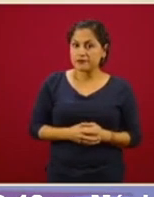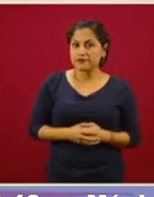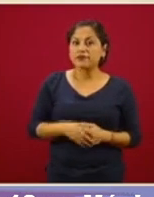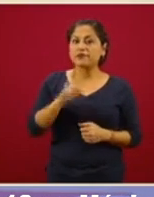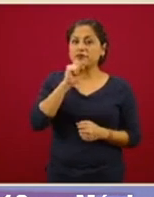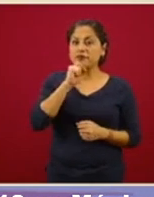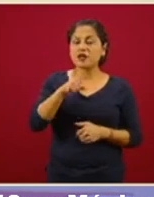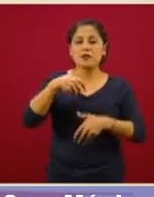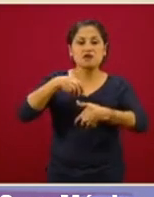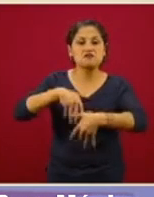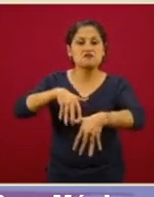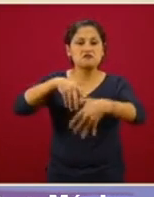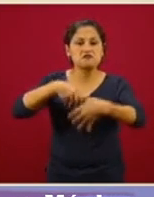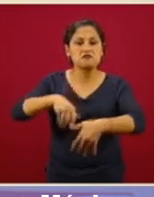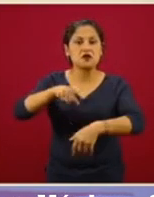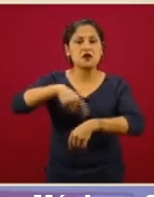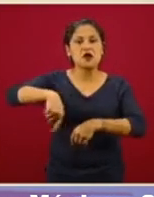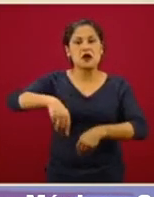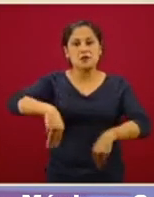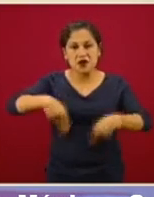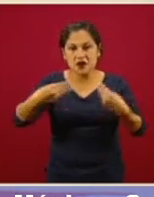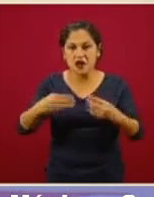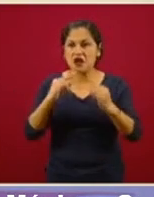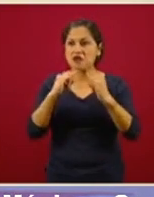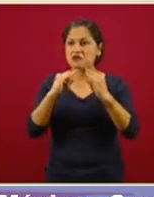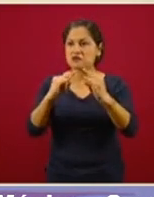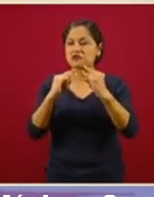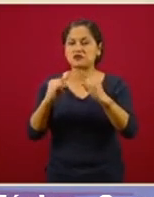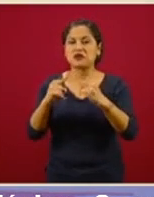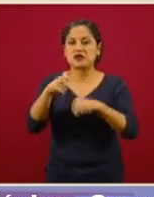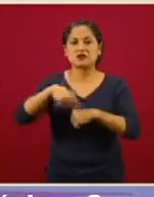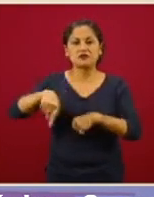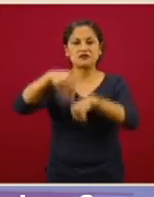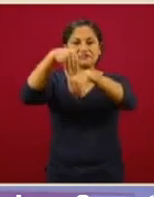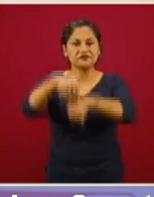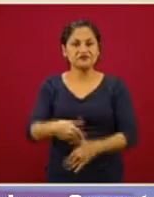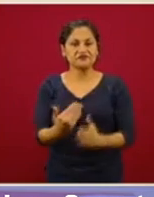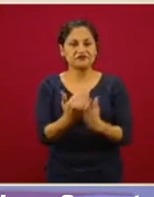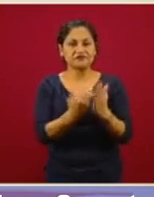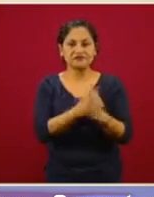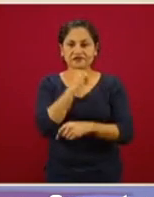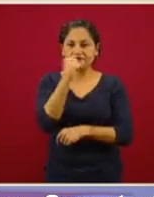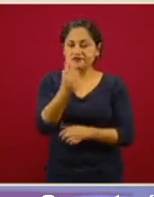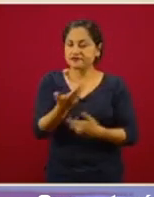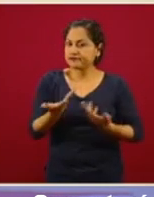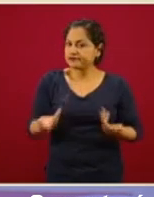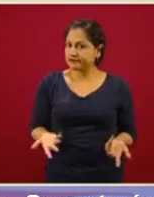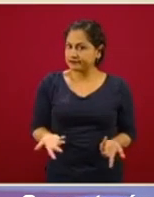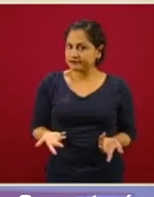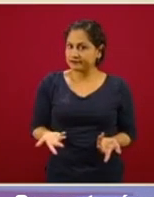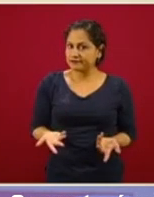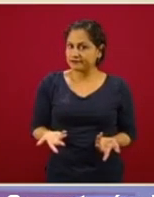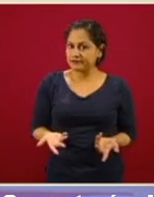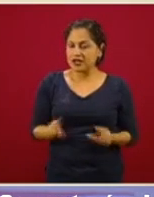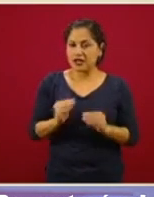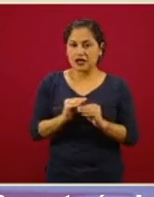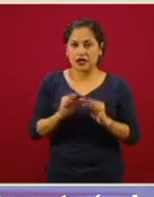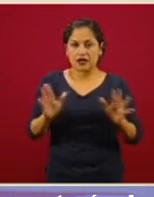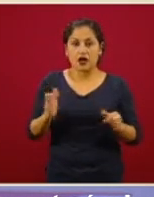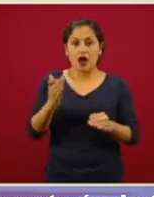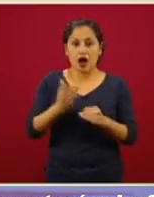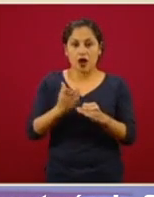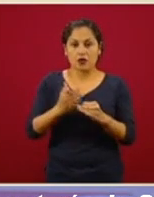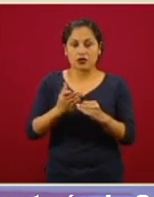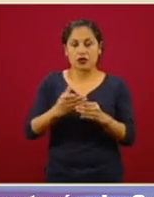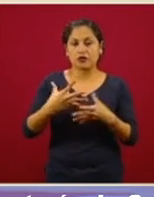comerciantes informales en el bosque de Chapultepec, o sea, realmente no están respetando las medidas y bueno, pues nos acercamos precisamente a un eventual incremento de enfermedades,